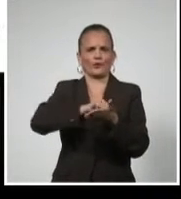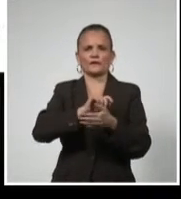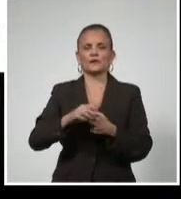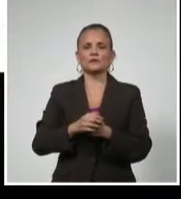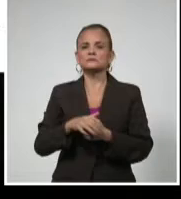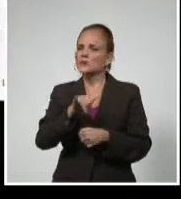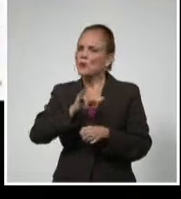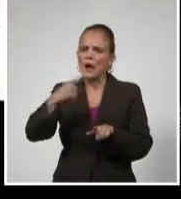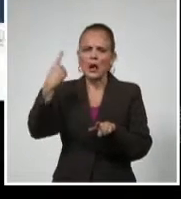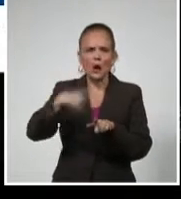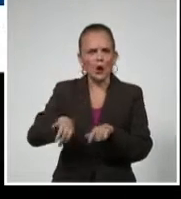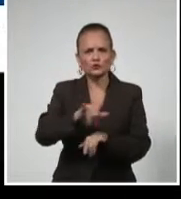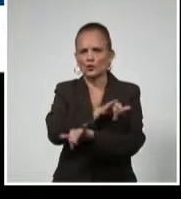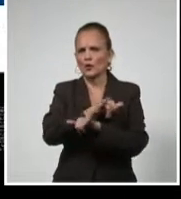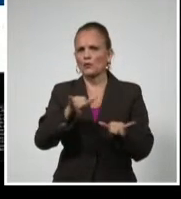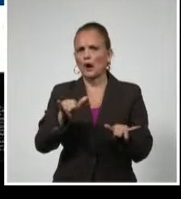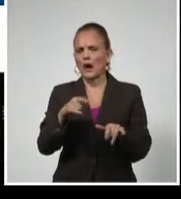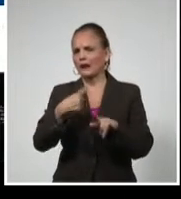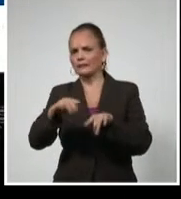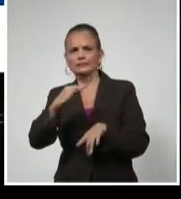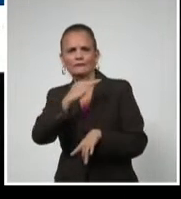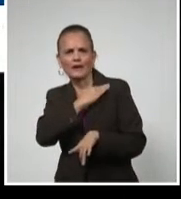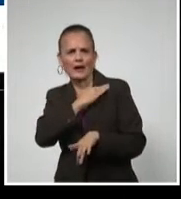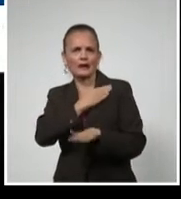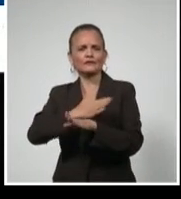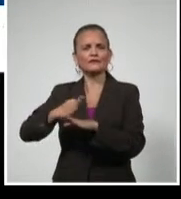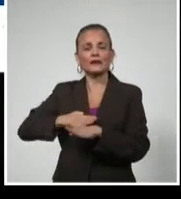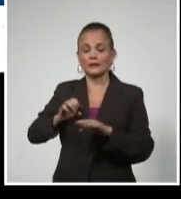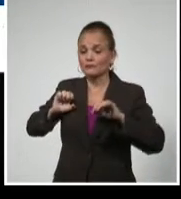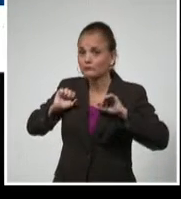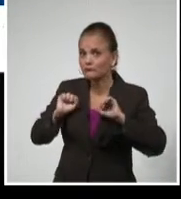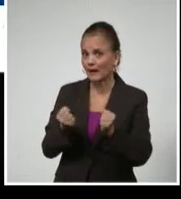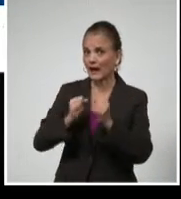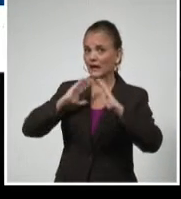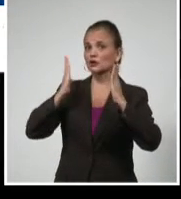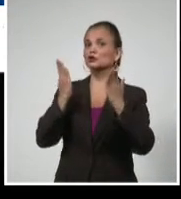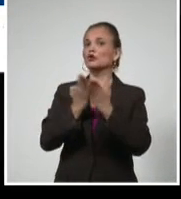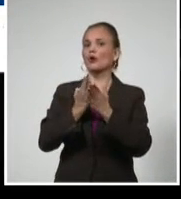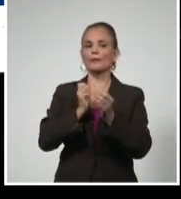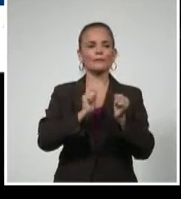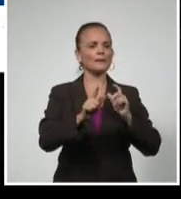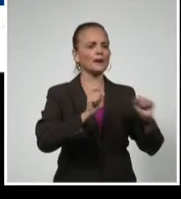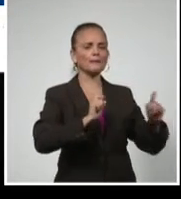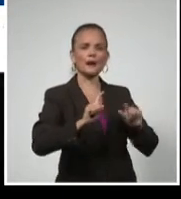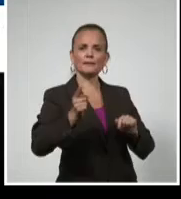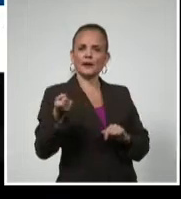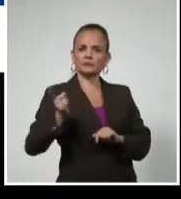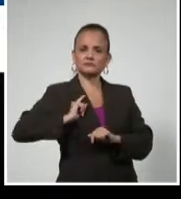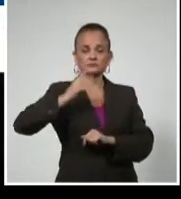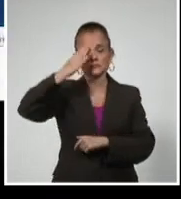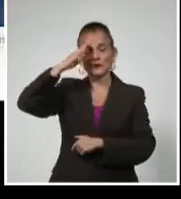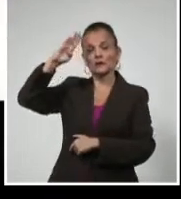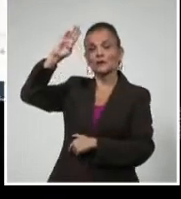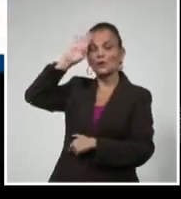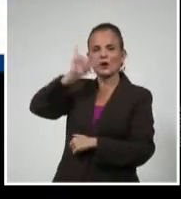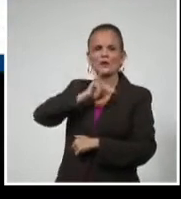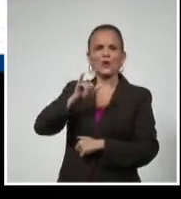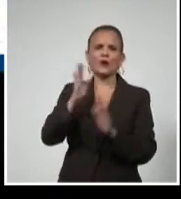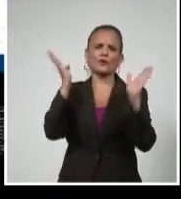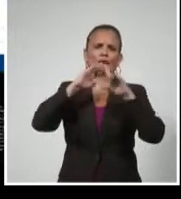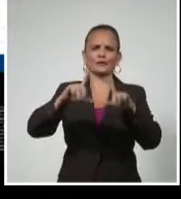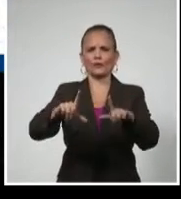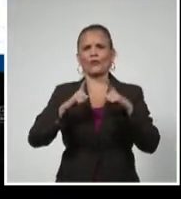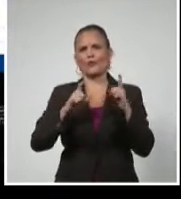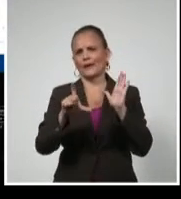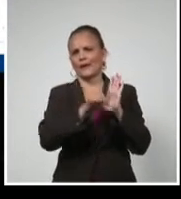servicios de inteligencia y seguridad, el endurecimiento de las restricciones al comercio y el incremento del cumplimiento de las leyes estadounidenses,